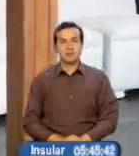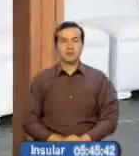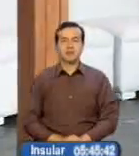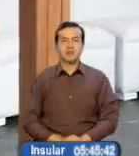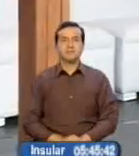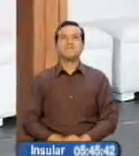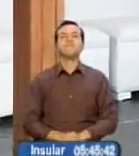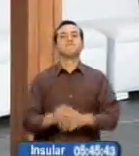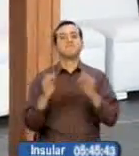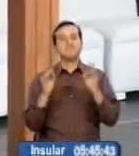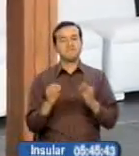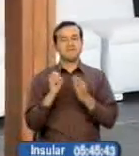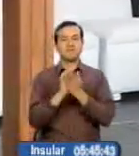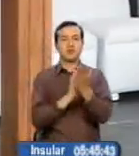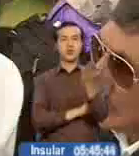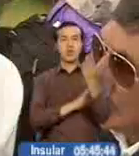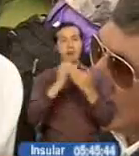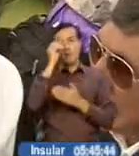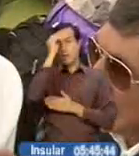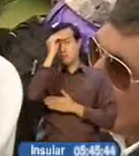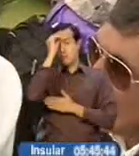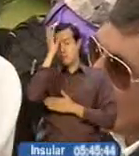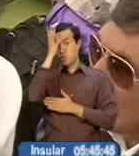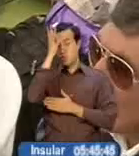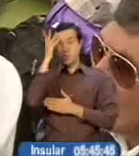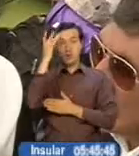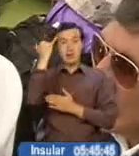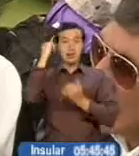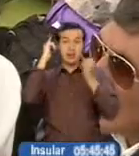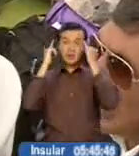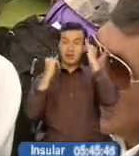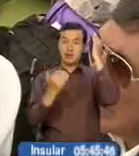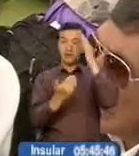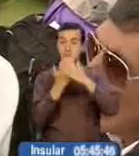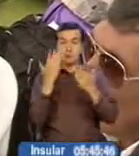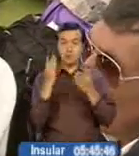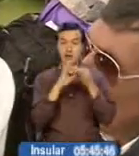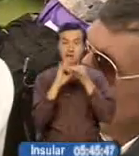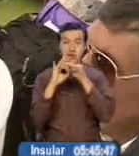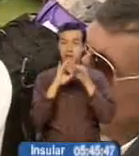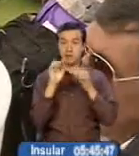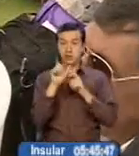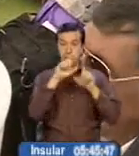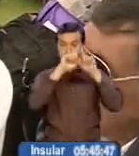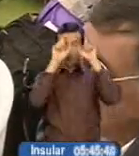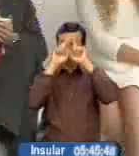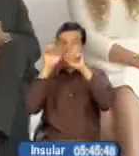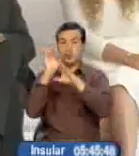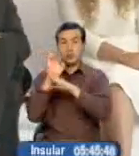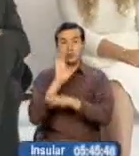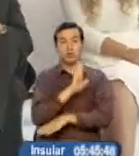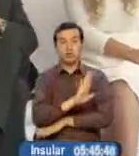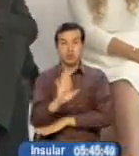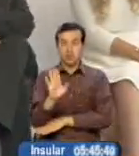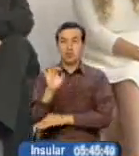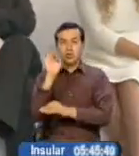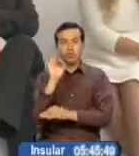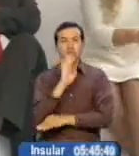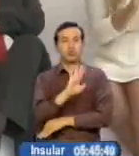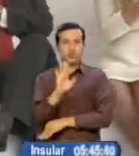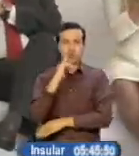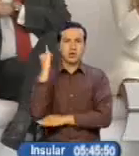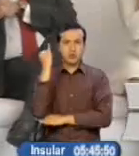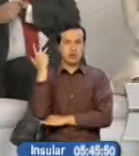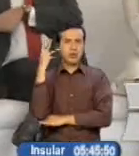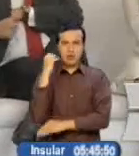Es el resultado del programa Ingeniatec, con el cual se apostó a establecer incentivos y alianzas con aquellas empresas nacionales que por medio de sus